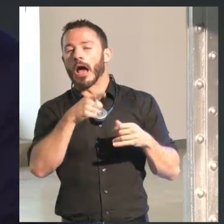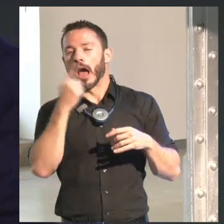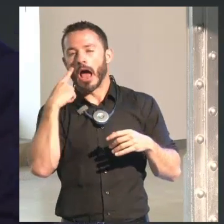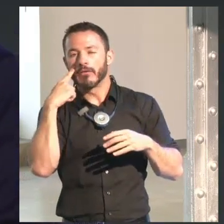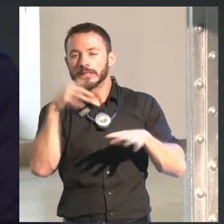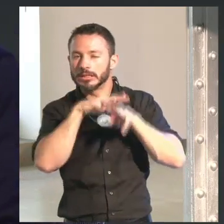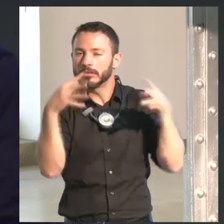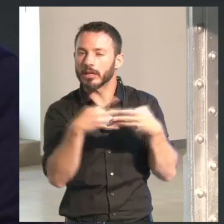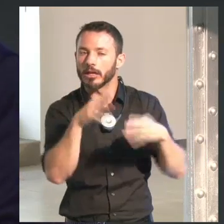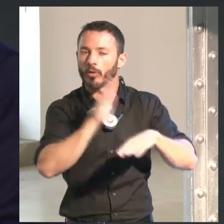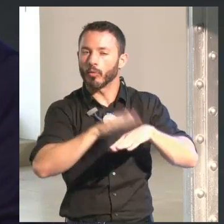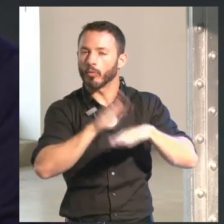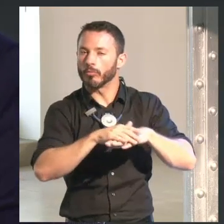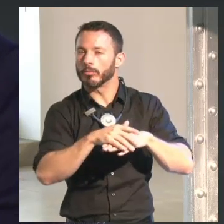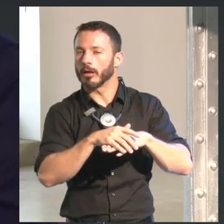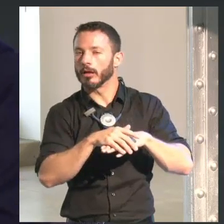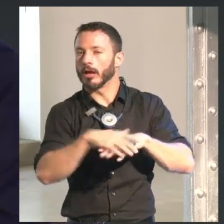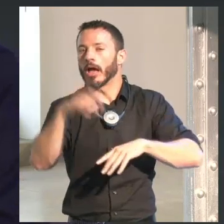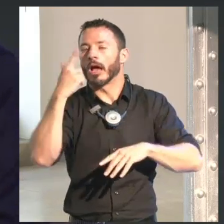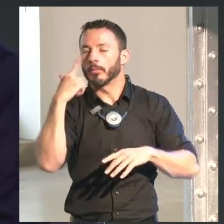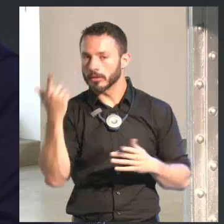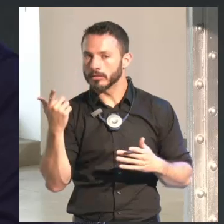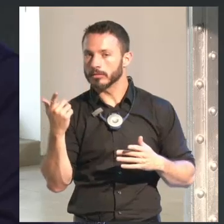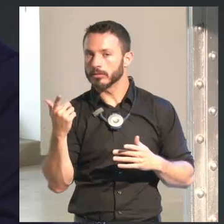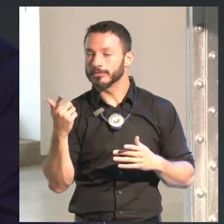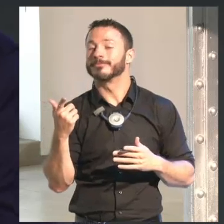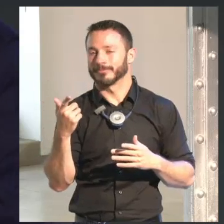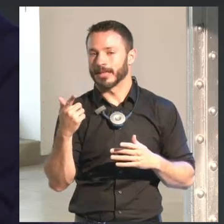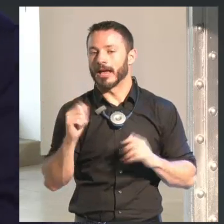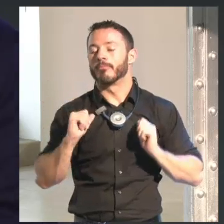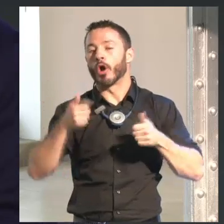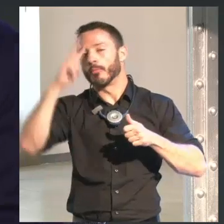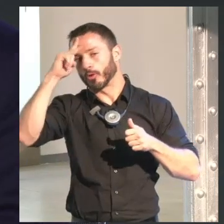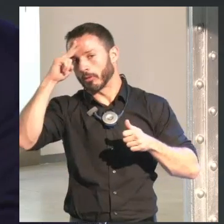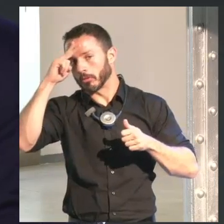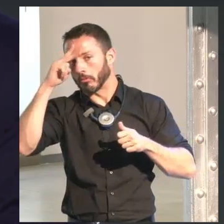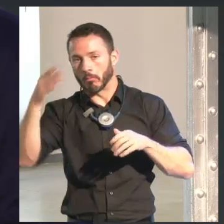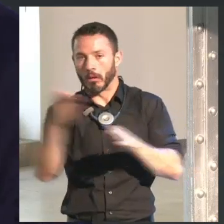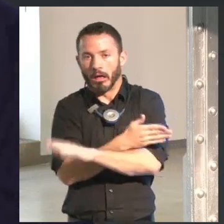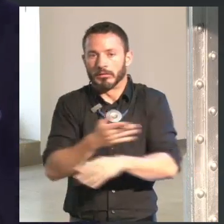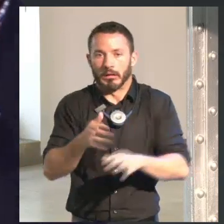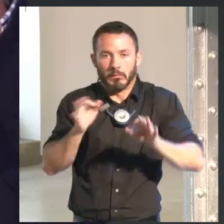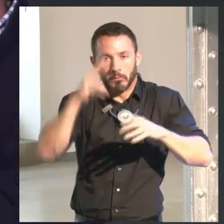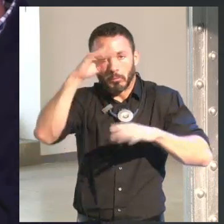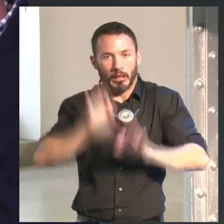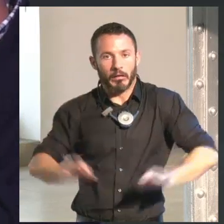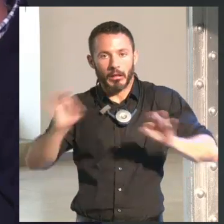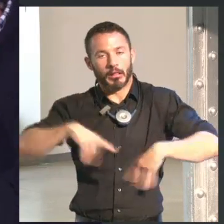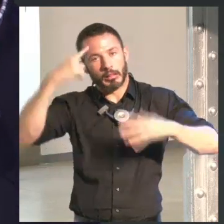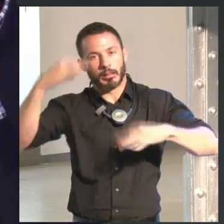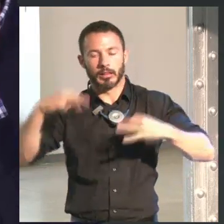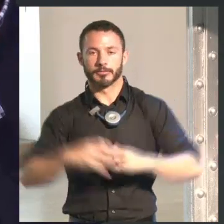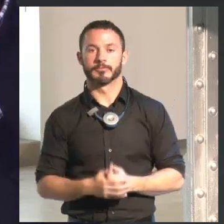ser el Internet el que nos está machacando esto. Entonces ahí, ya entonces sí me preocupo. Pero entre tanto, no. Vale, muy